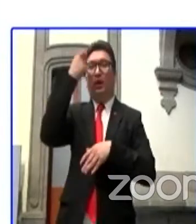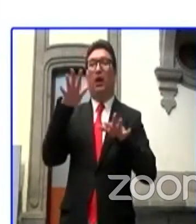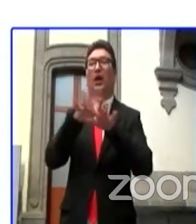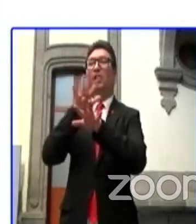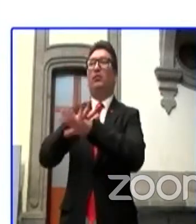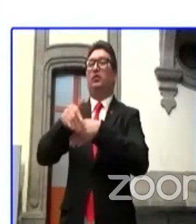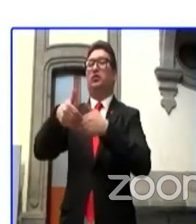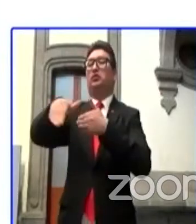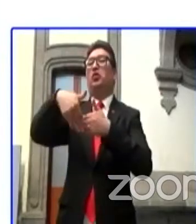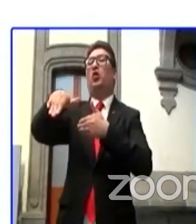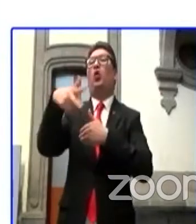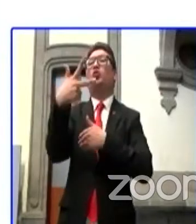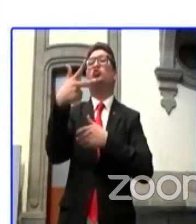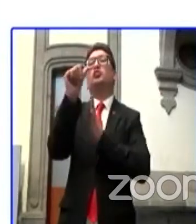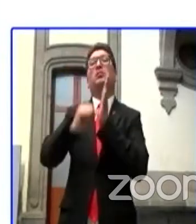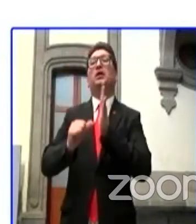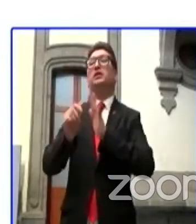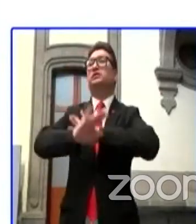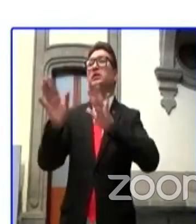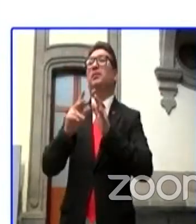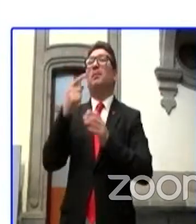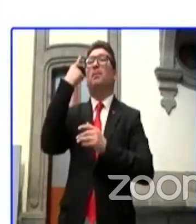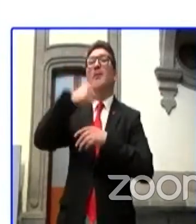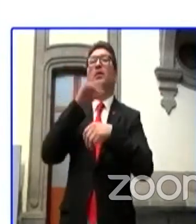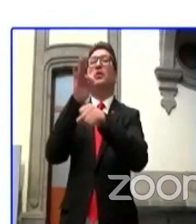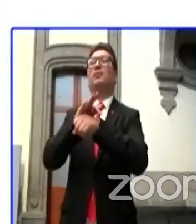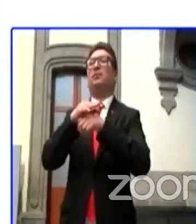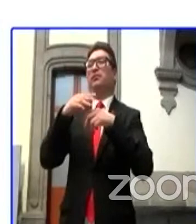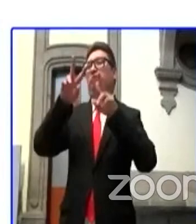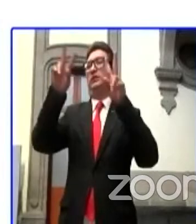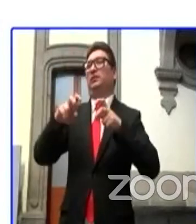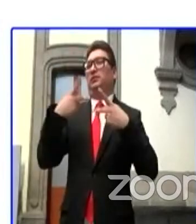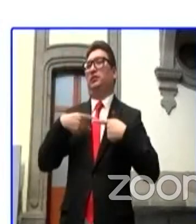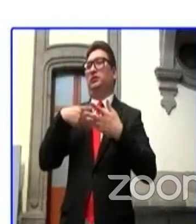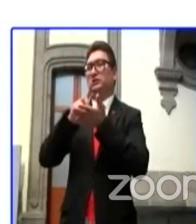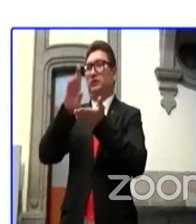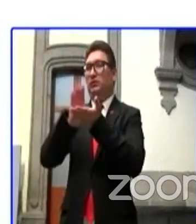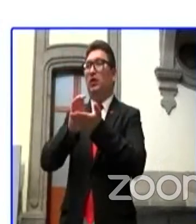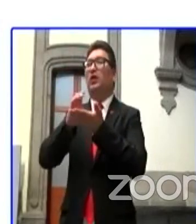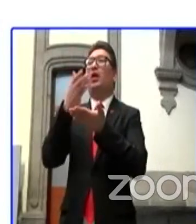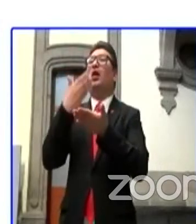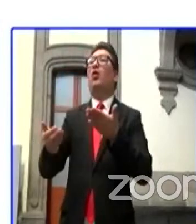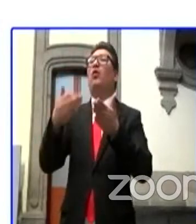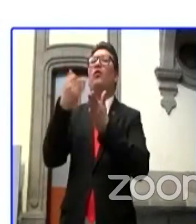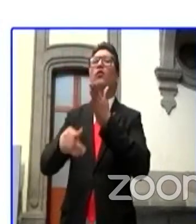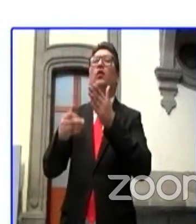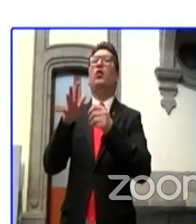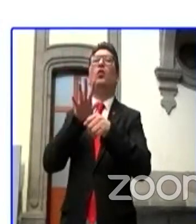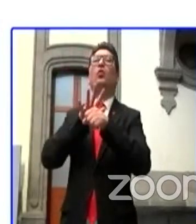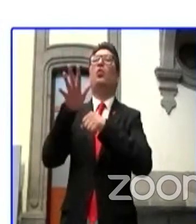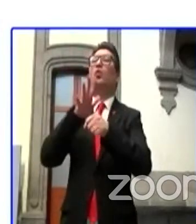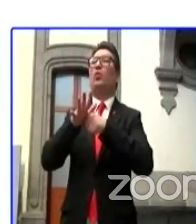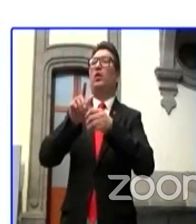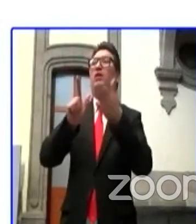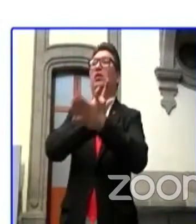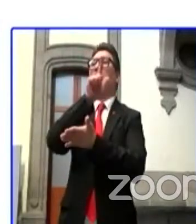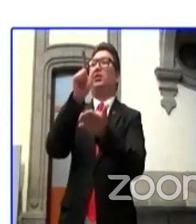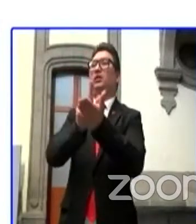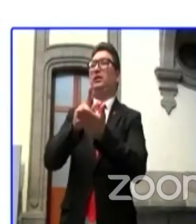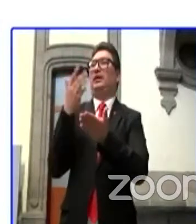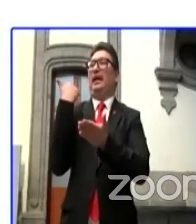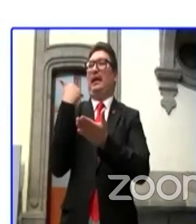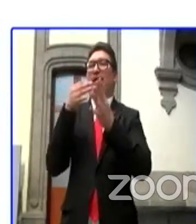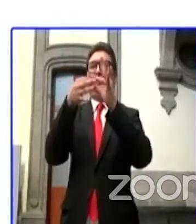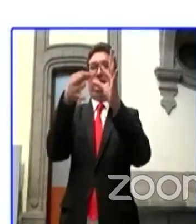poder hacer cosas a favor de la discapacidad. Hoy en día nuestro reto mayor es los lineamientos que les comentaba hace